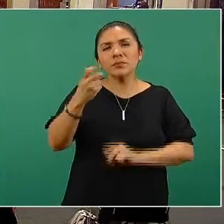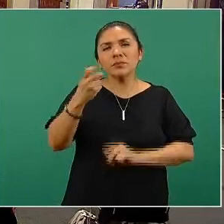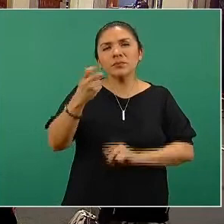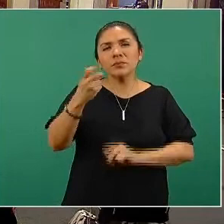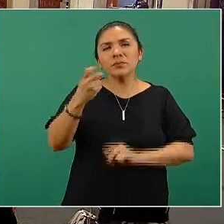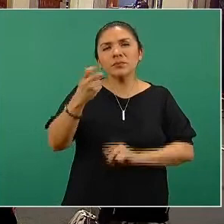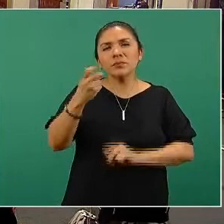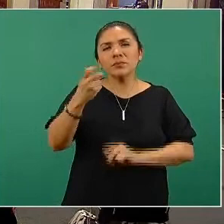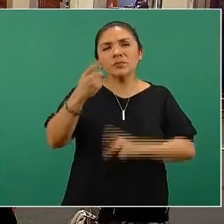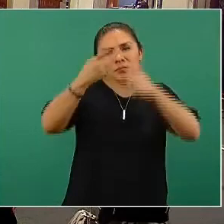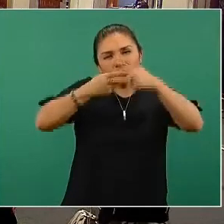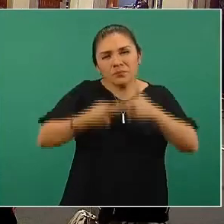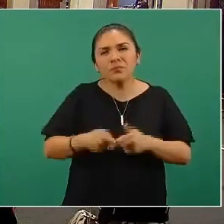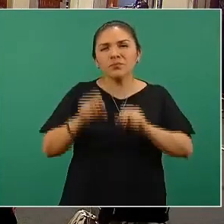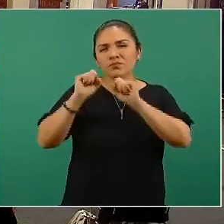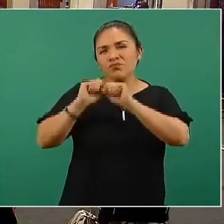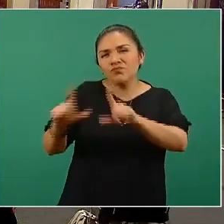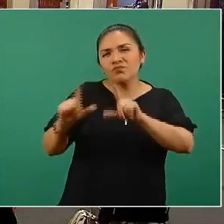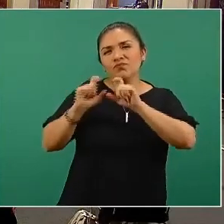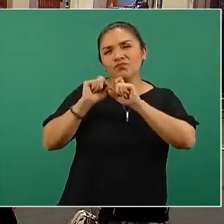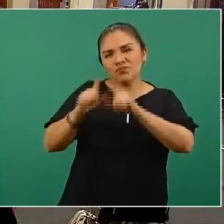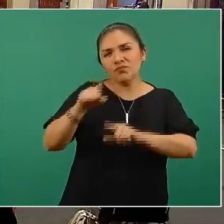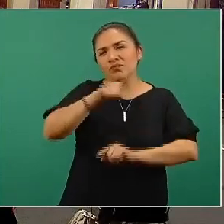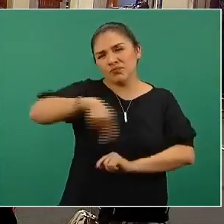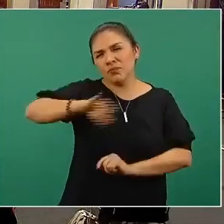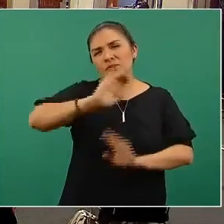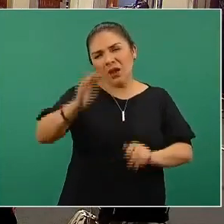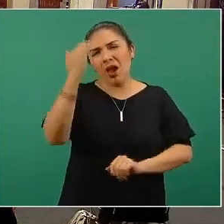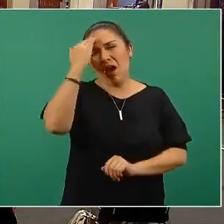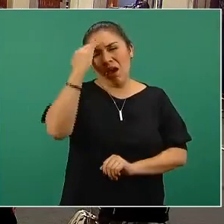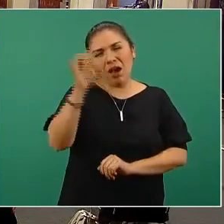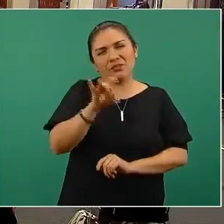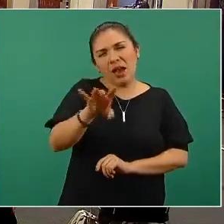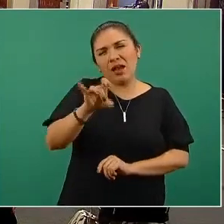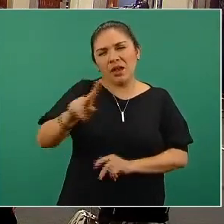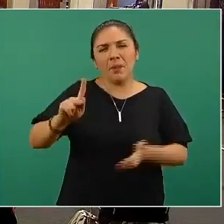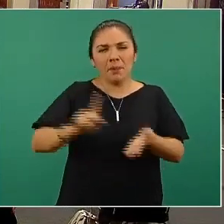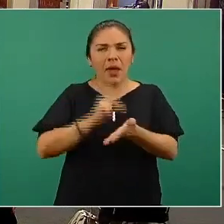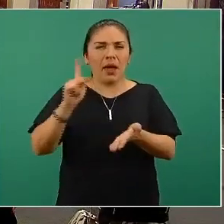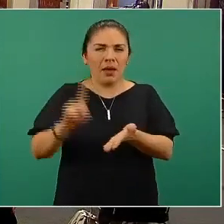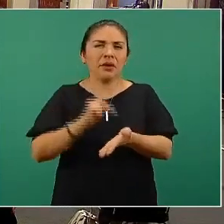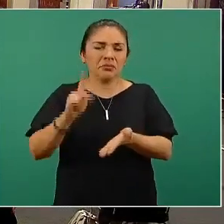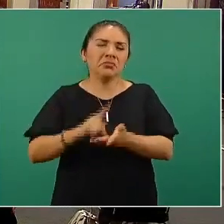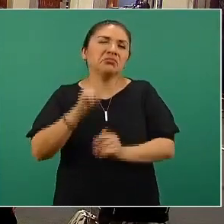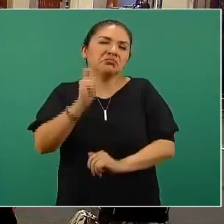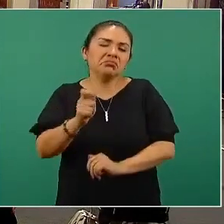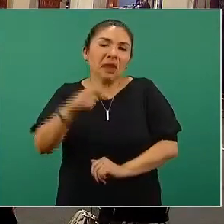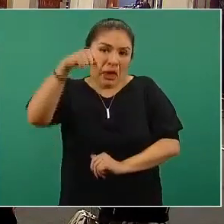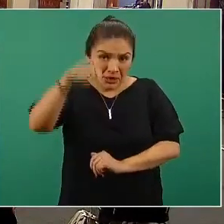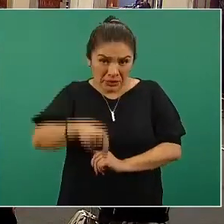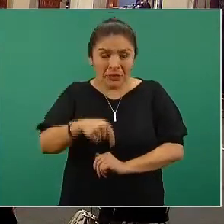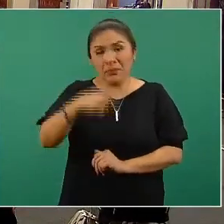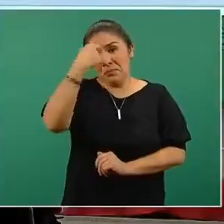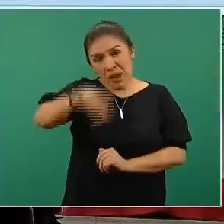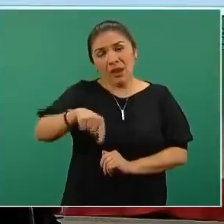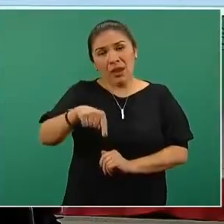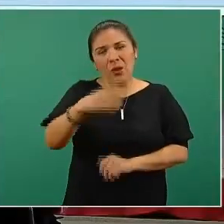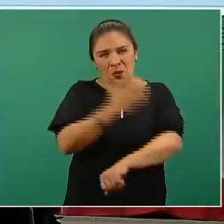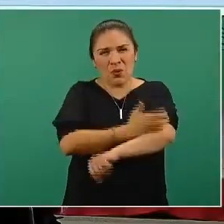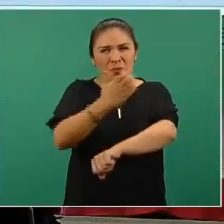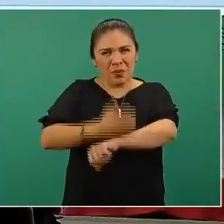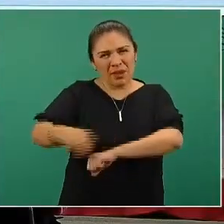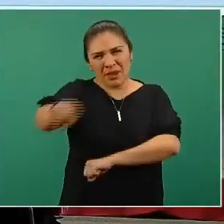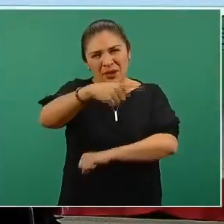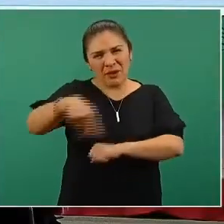estas estadísticas y diapositivas ya son familiares para muchos de ustedes, tanto aquí con los